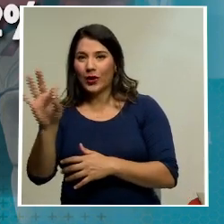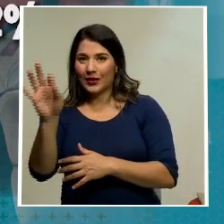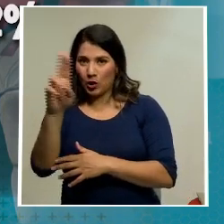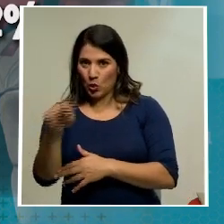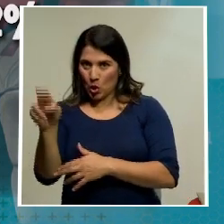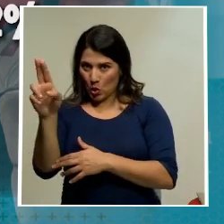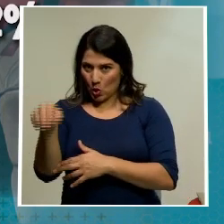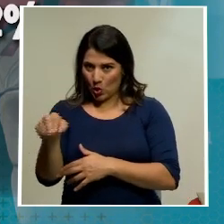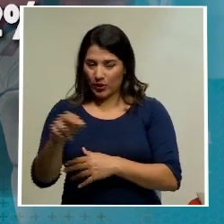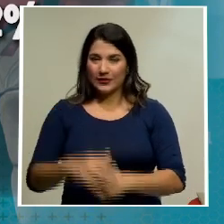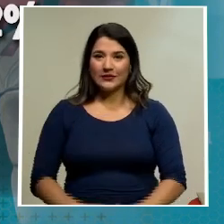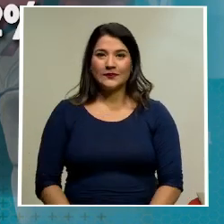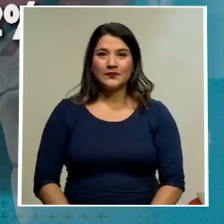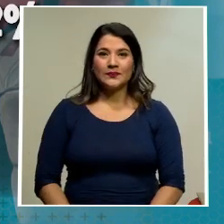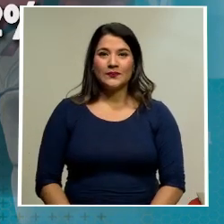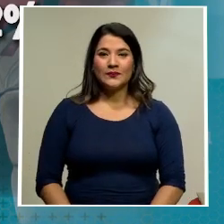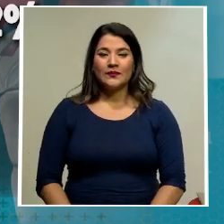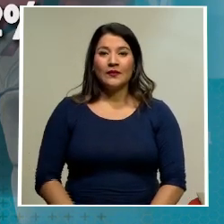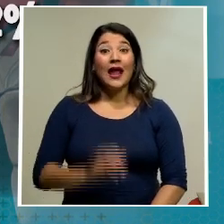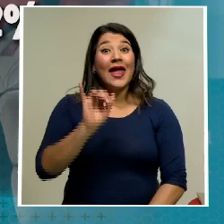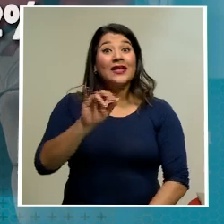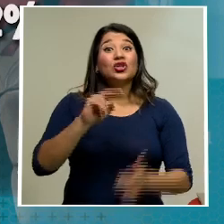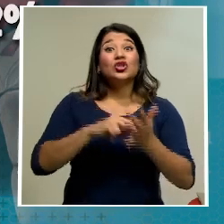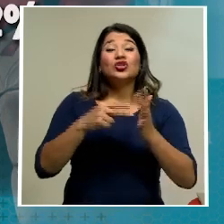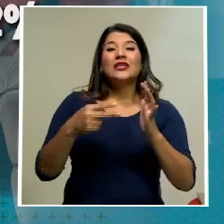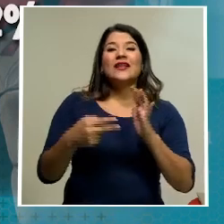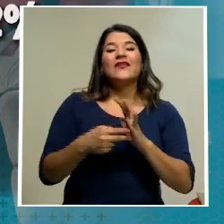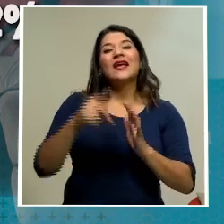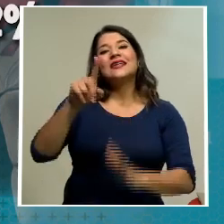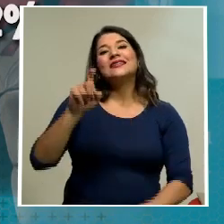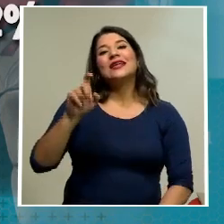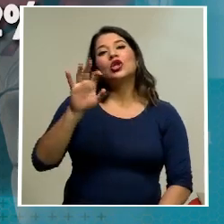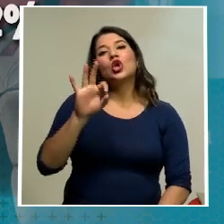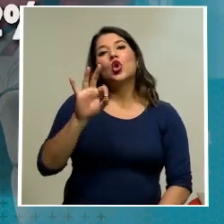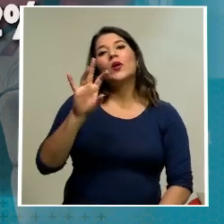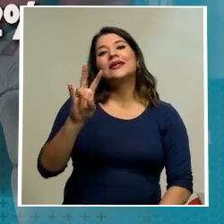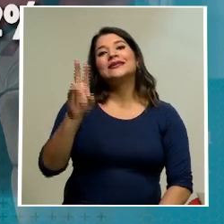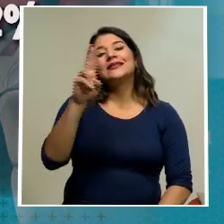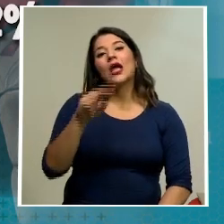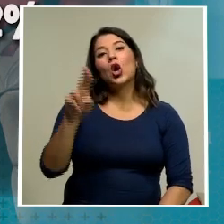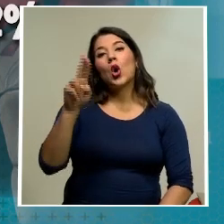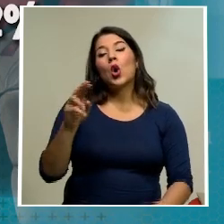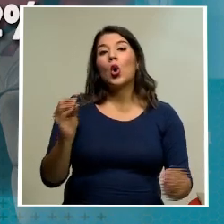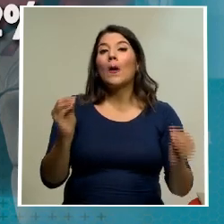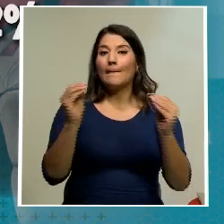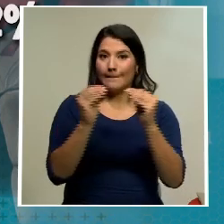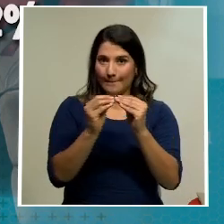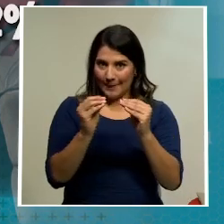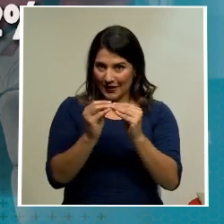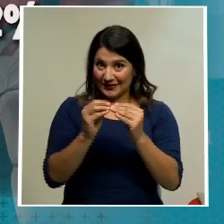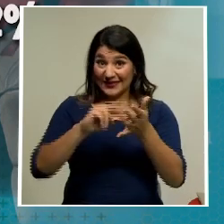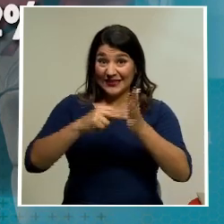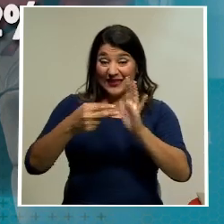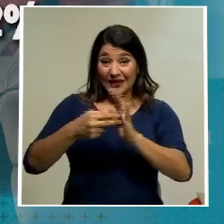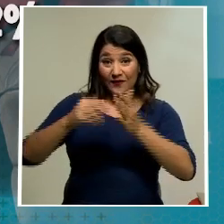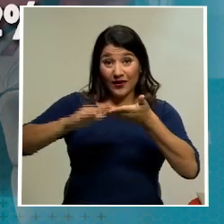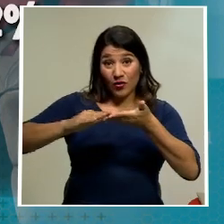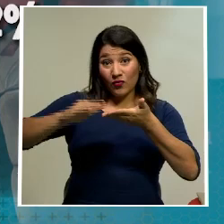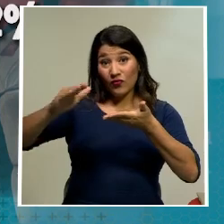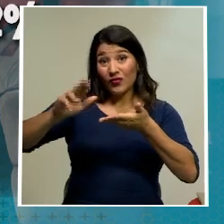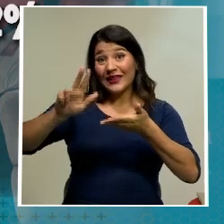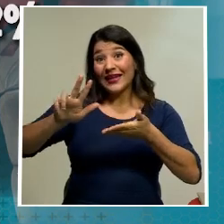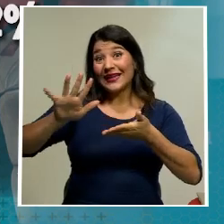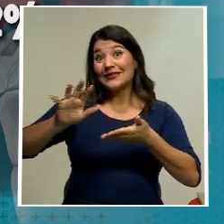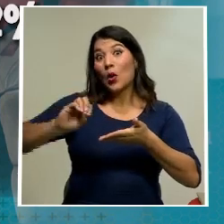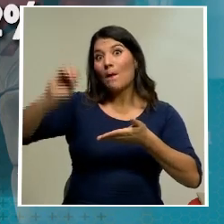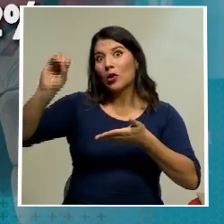colones, lo que representa 197 colones más, un aumento de 35% en su